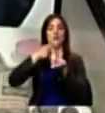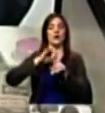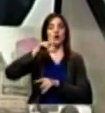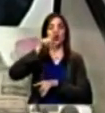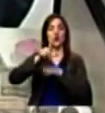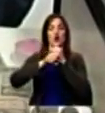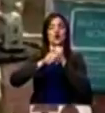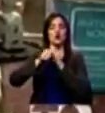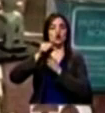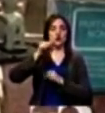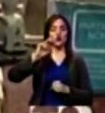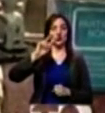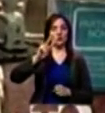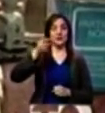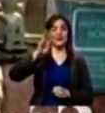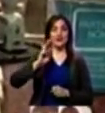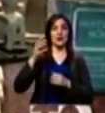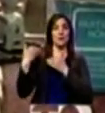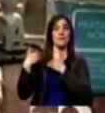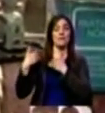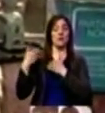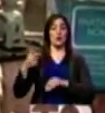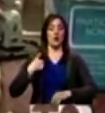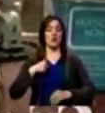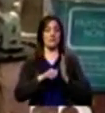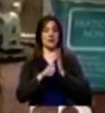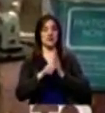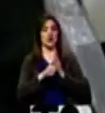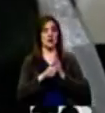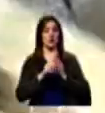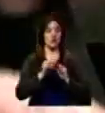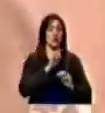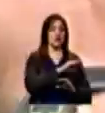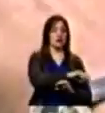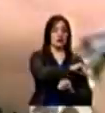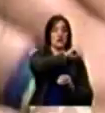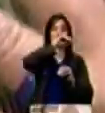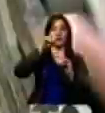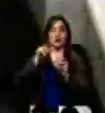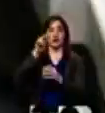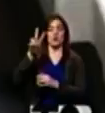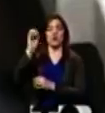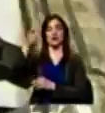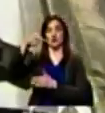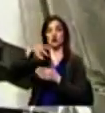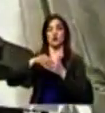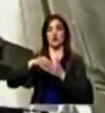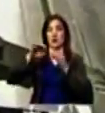del 2016 que su ministerio se hizo una transferencia por 120 millones de dólares para pagar deudas